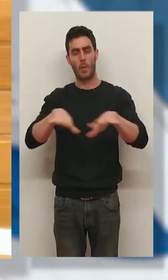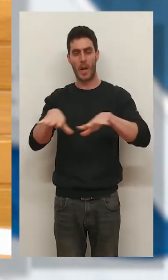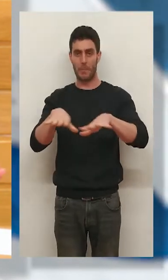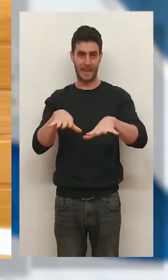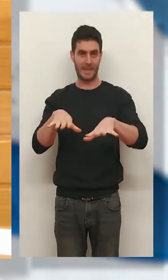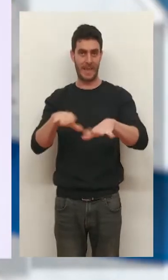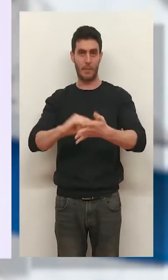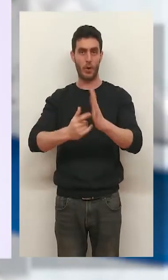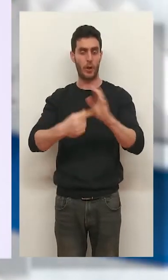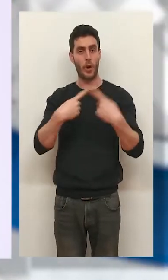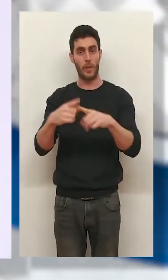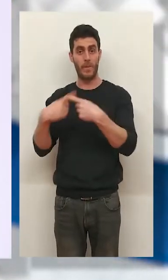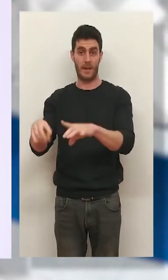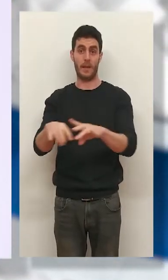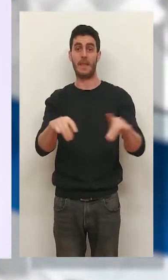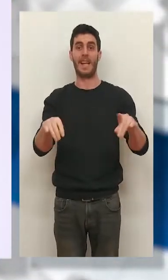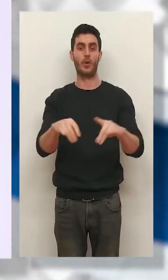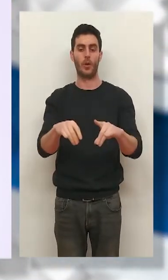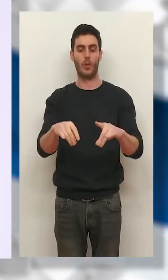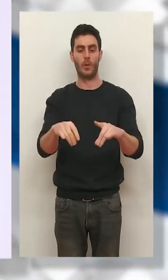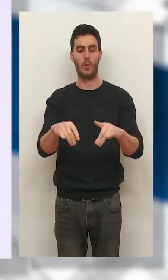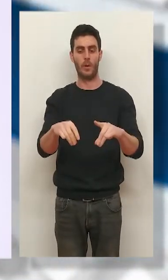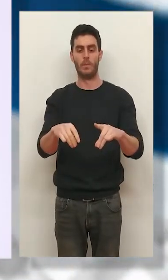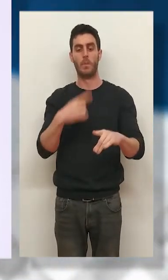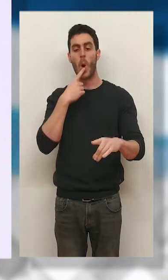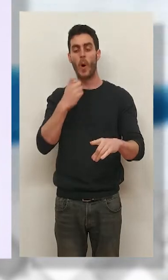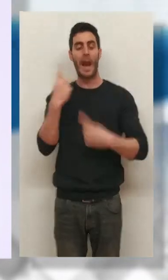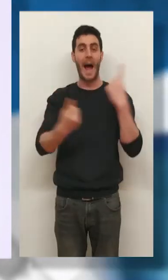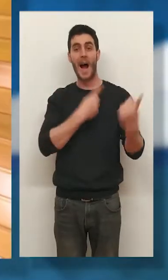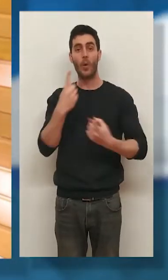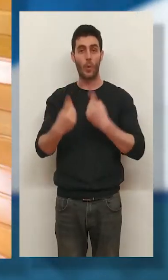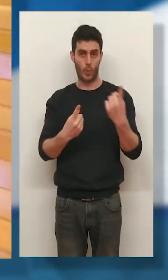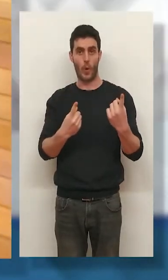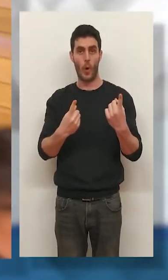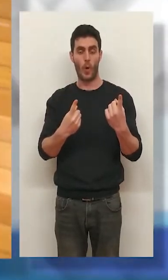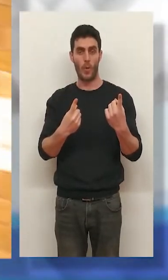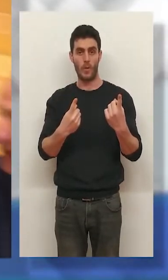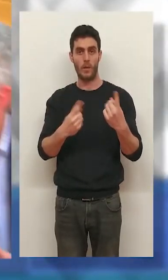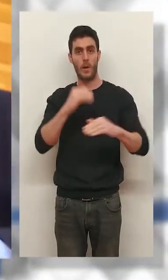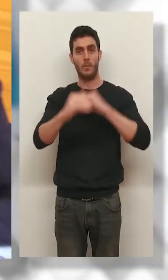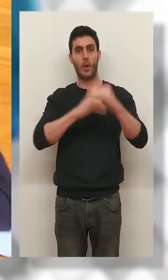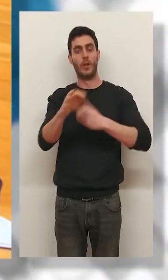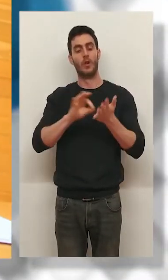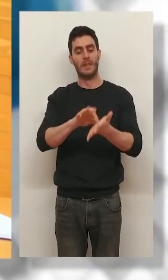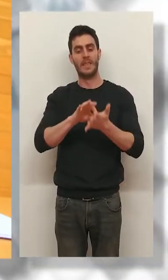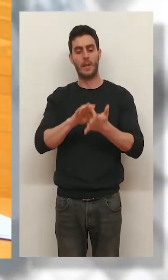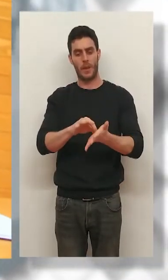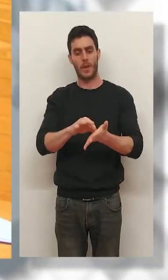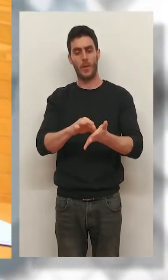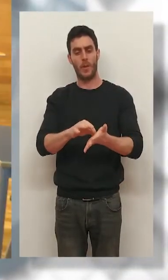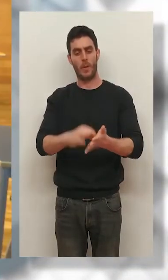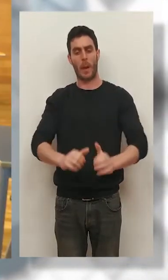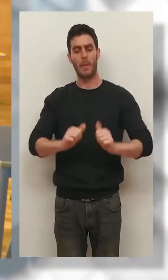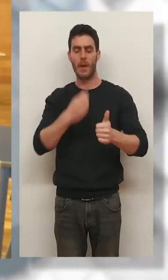territorio. Espero que algunos de ellos, resultados del proceso del servicio que se abre, pues bueno, la convocatoria ha